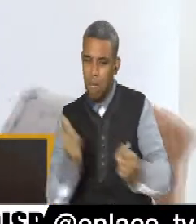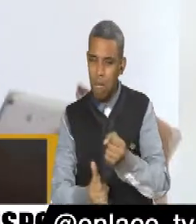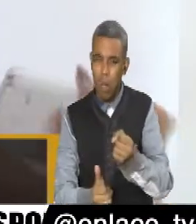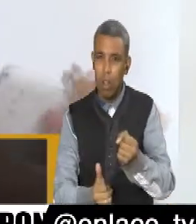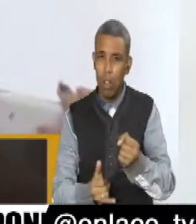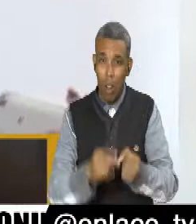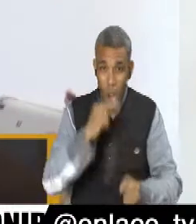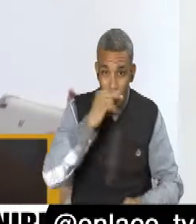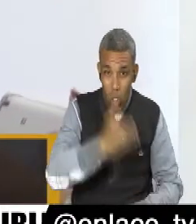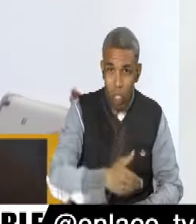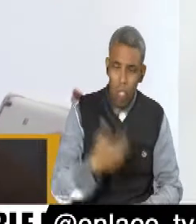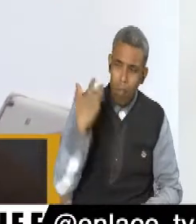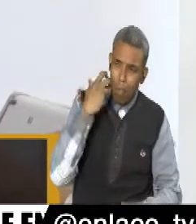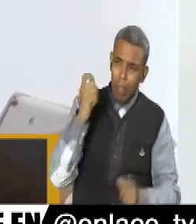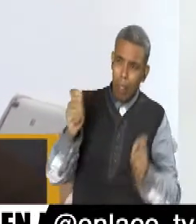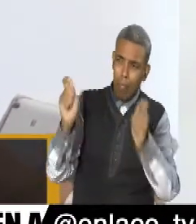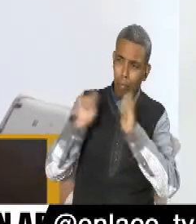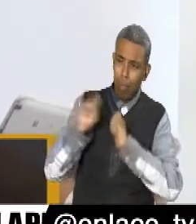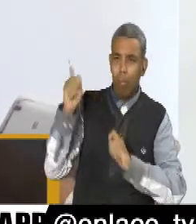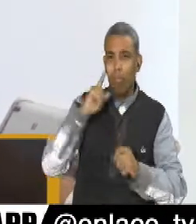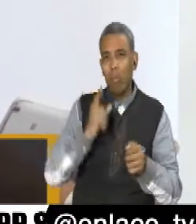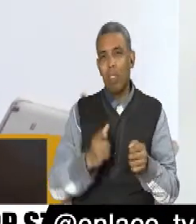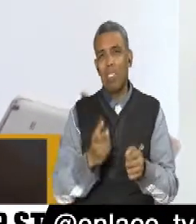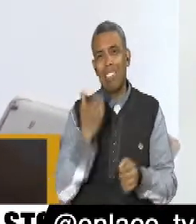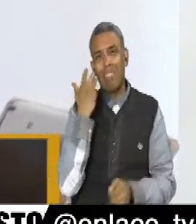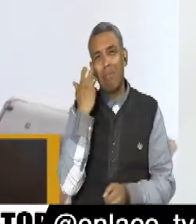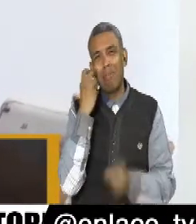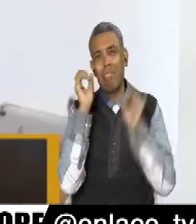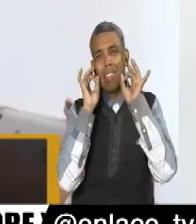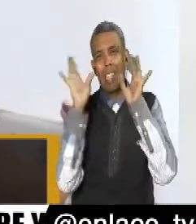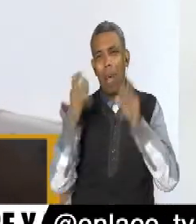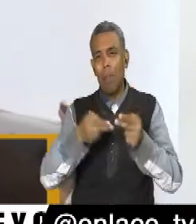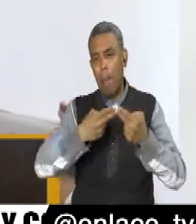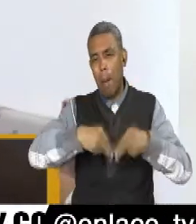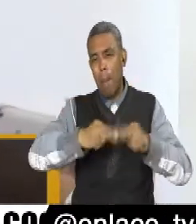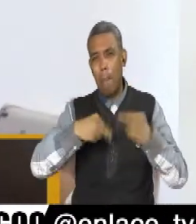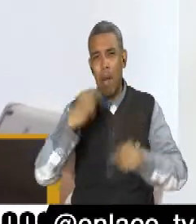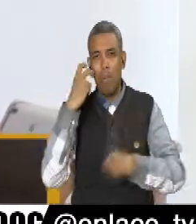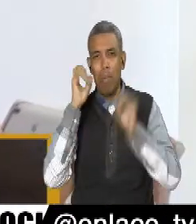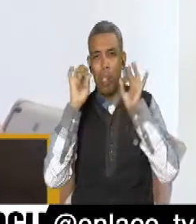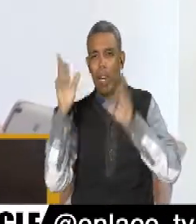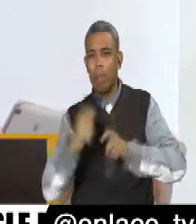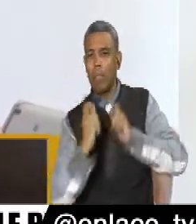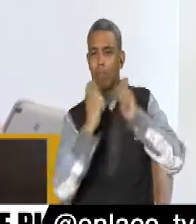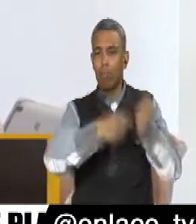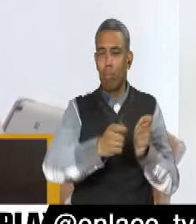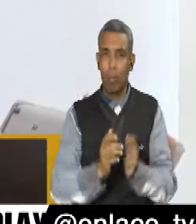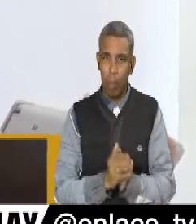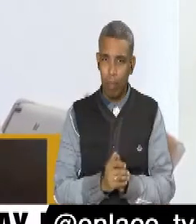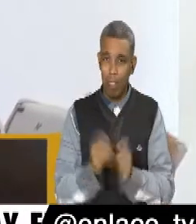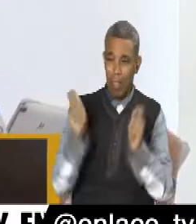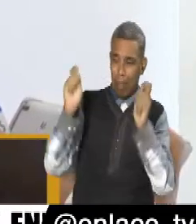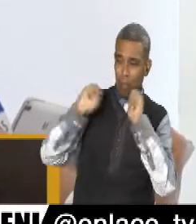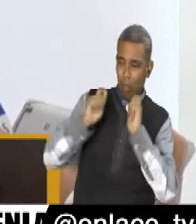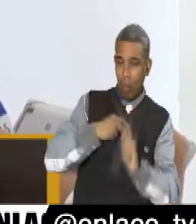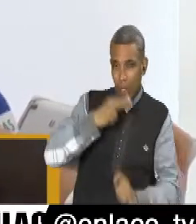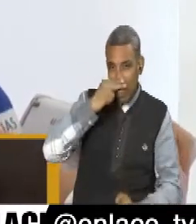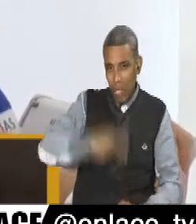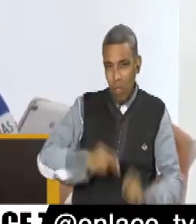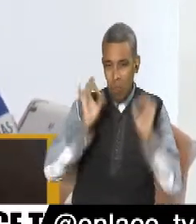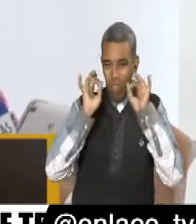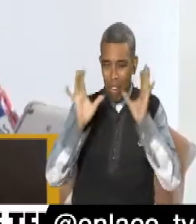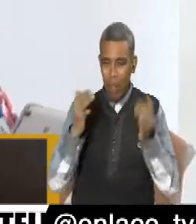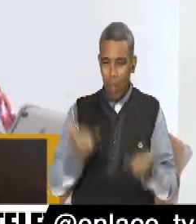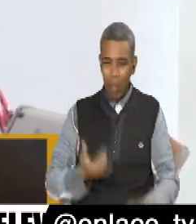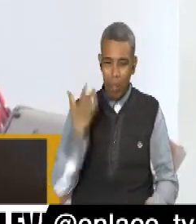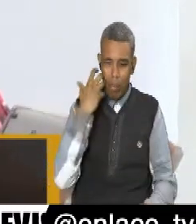Nosotros lo que podemos determinar es que este es un acto grave y que, por lo tanto, él fue judicializado y en este momento se encuentra a